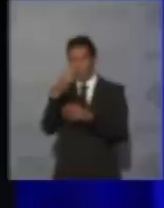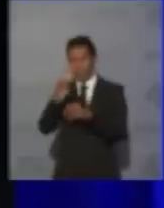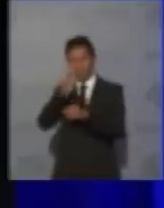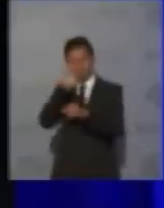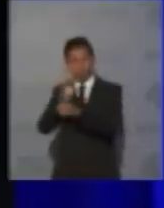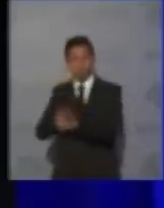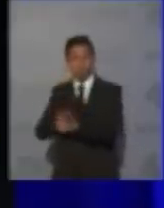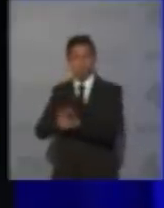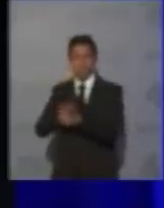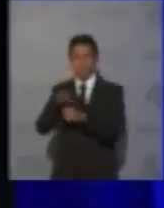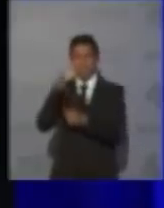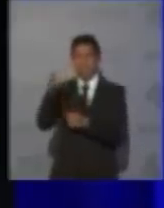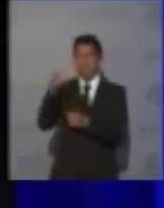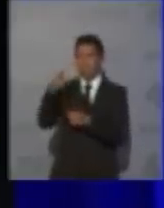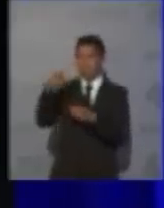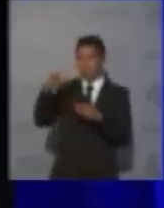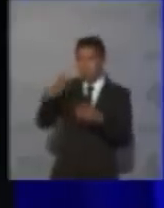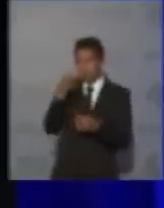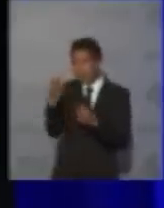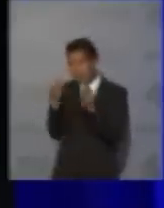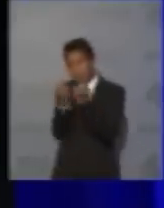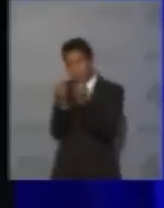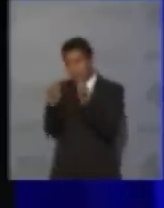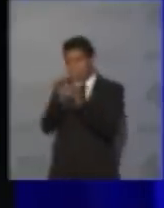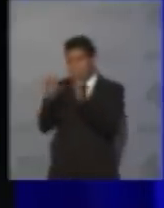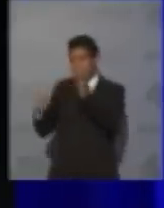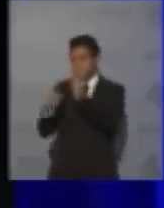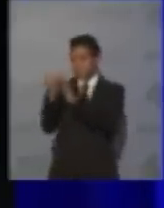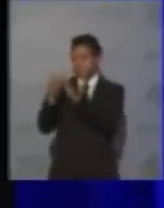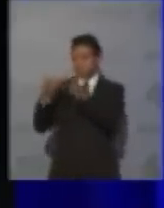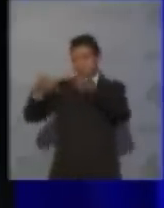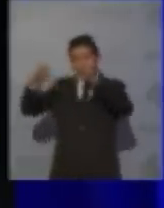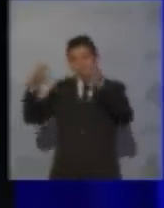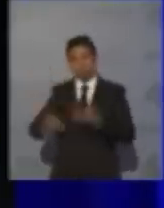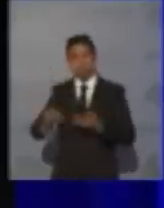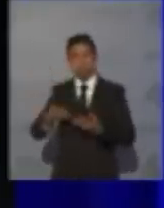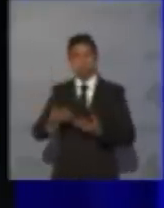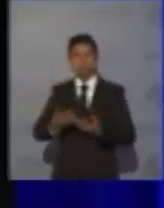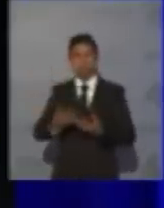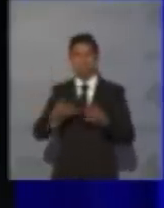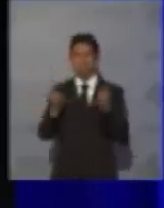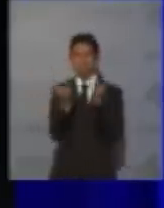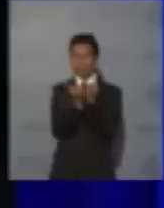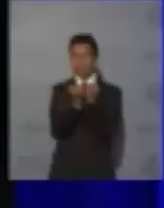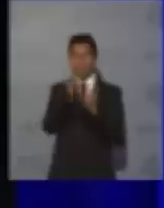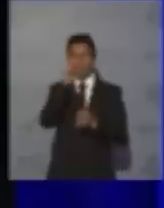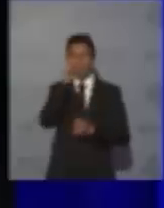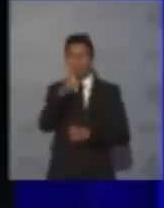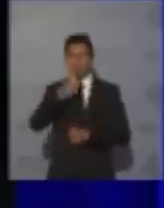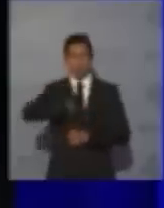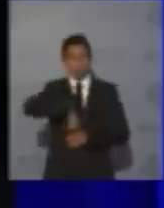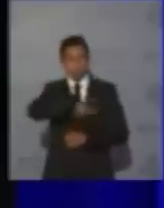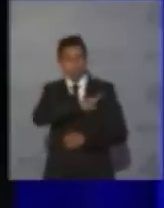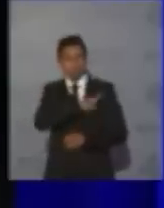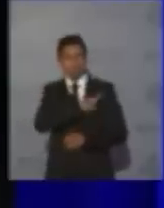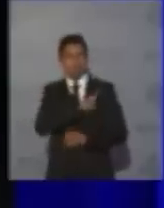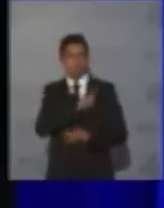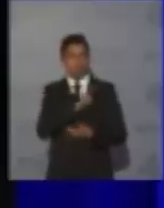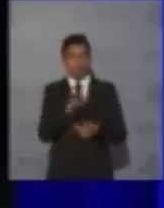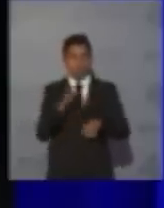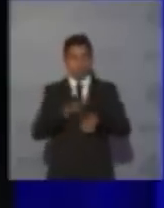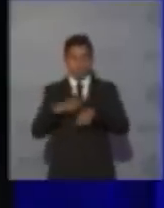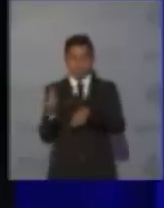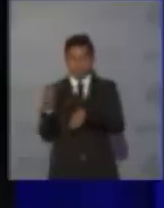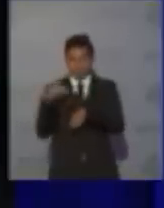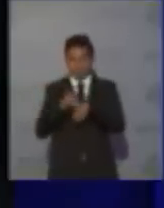concentrando en la capital del estado o en La Laguna, donde tenemos hospitales de segundo y tercer nivel. Y en el